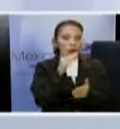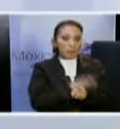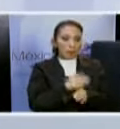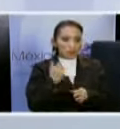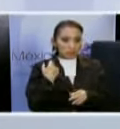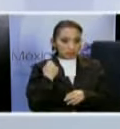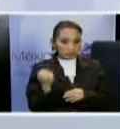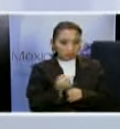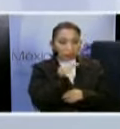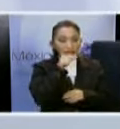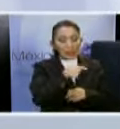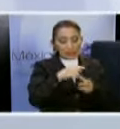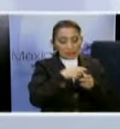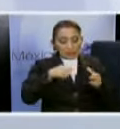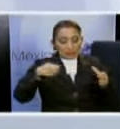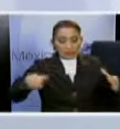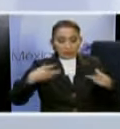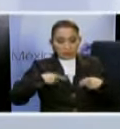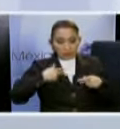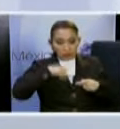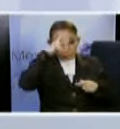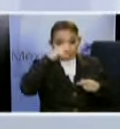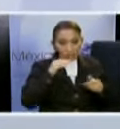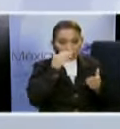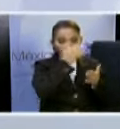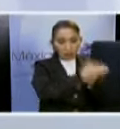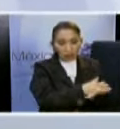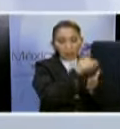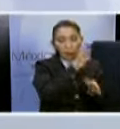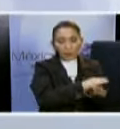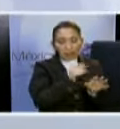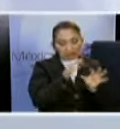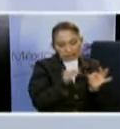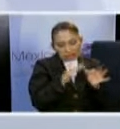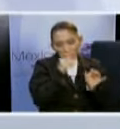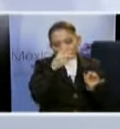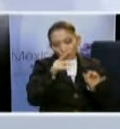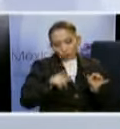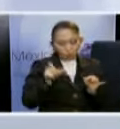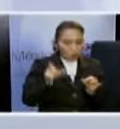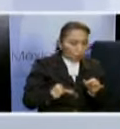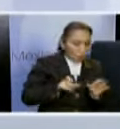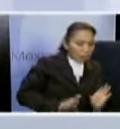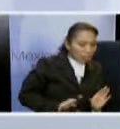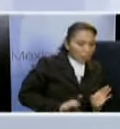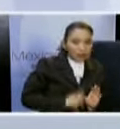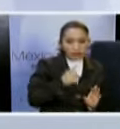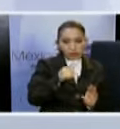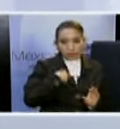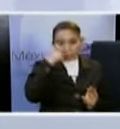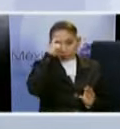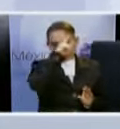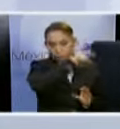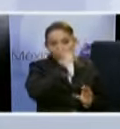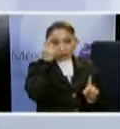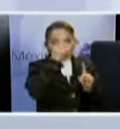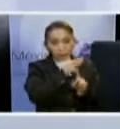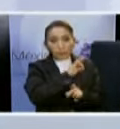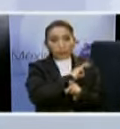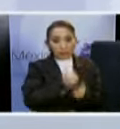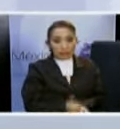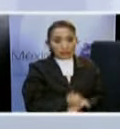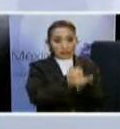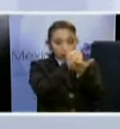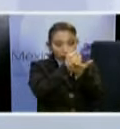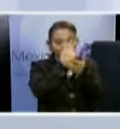oportuna. El crecimiento de la población mexicana, las especificidades de su perfil y la complejidad que representa el reto de proveer